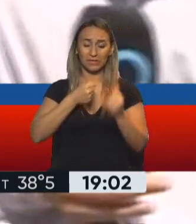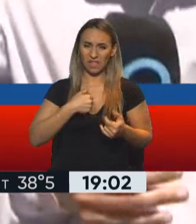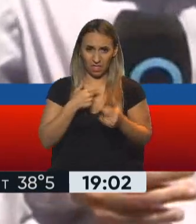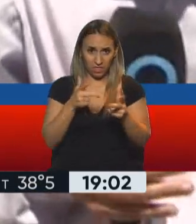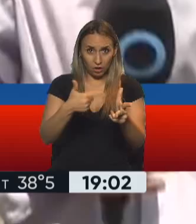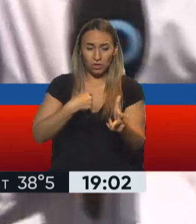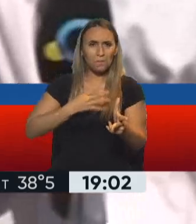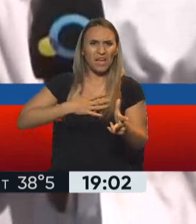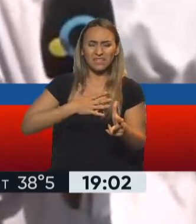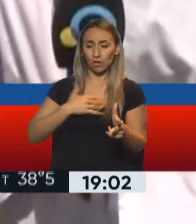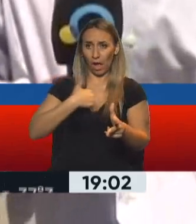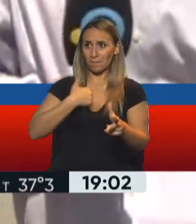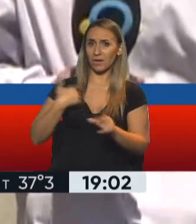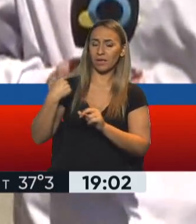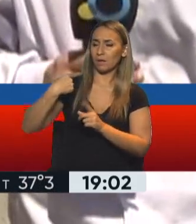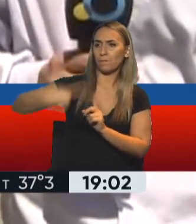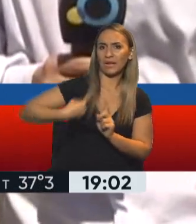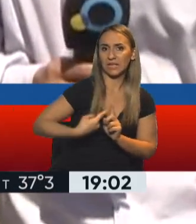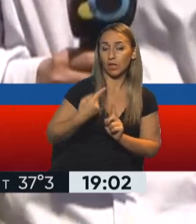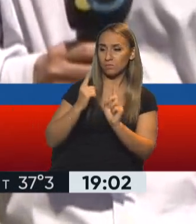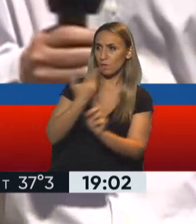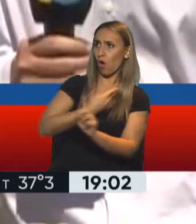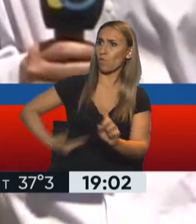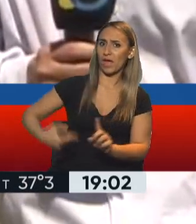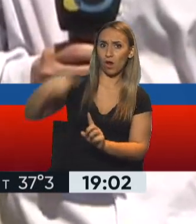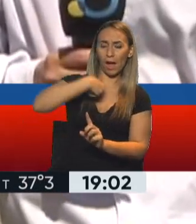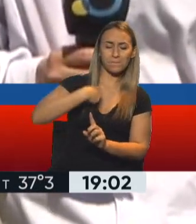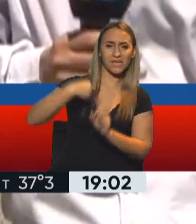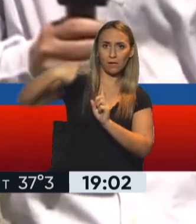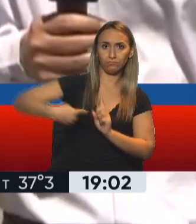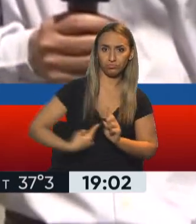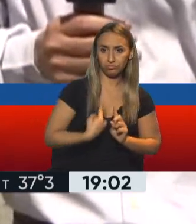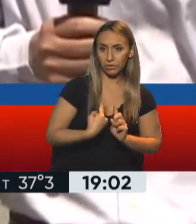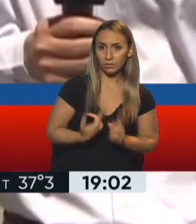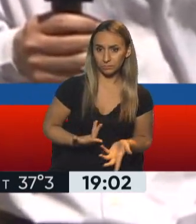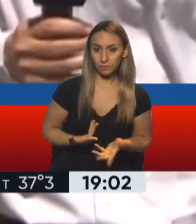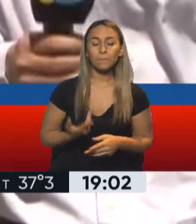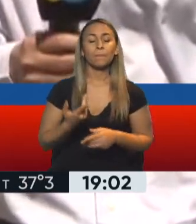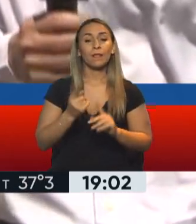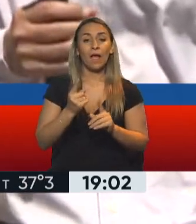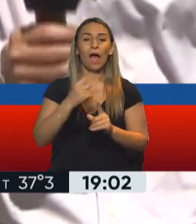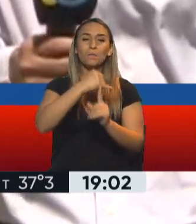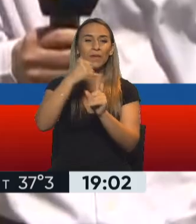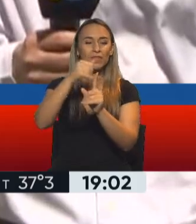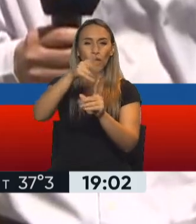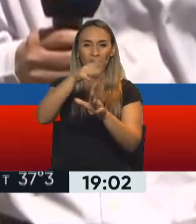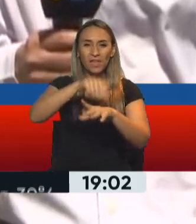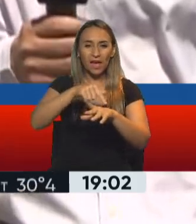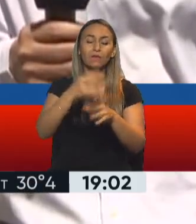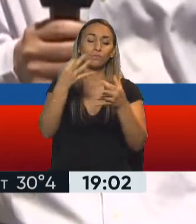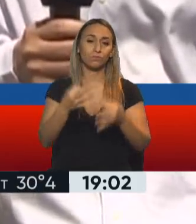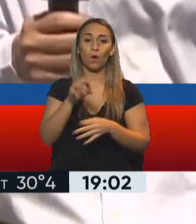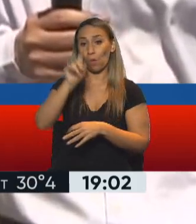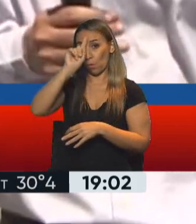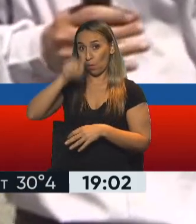perseguido por el gobierno actual. Cerca del mediodía, y como estaba citado por el juez